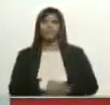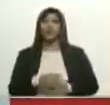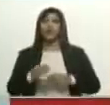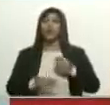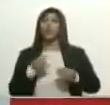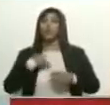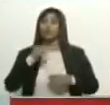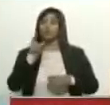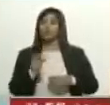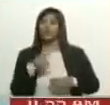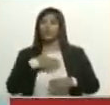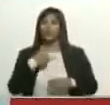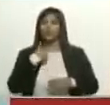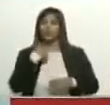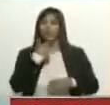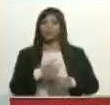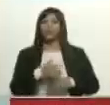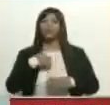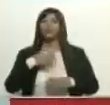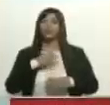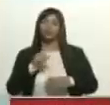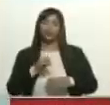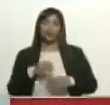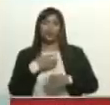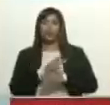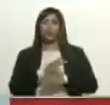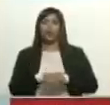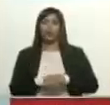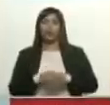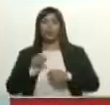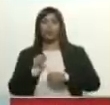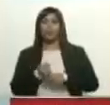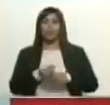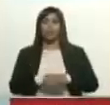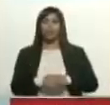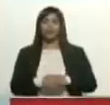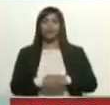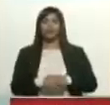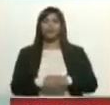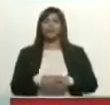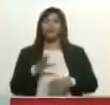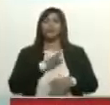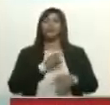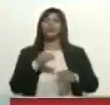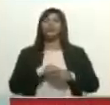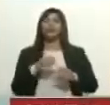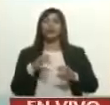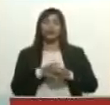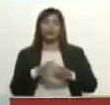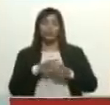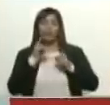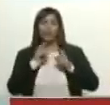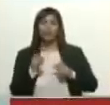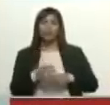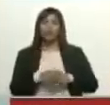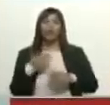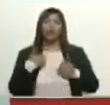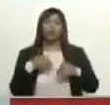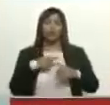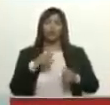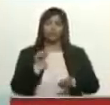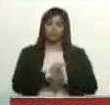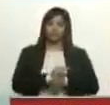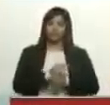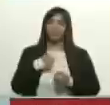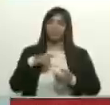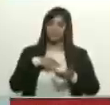pudiera decir, yo soy jugador de béisbol y pertenezco al equipo profesional tal y por eso me detuvieron? Y